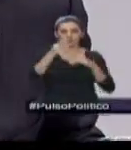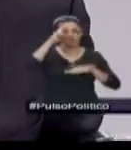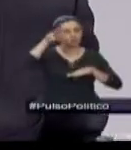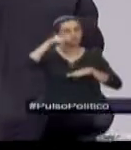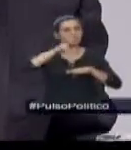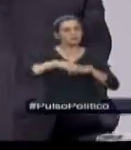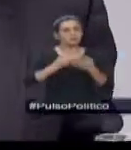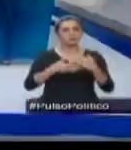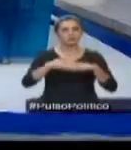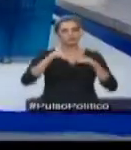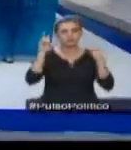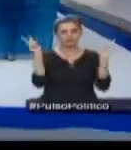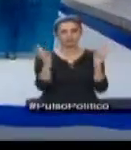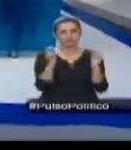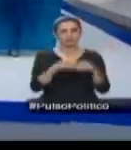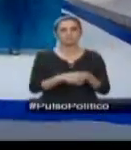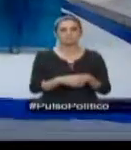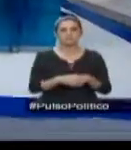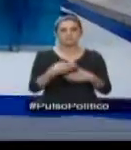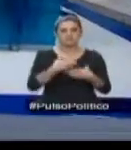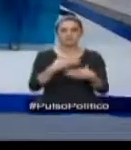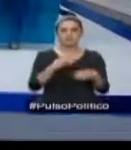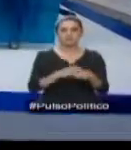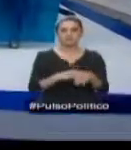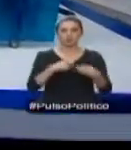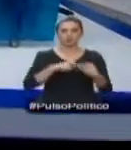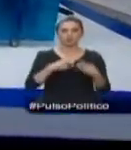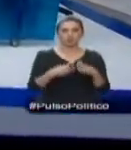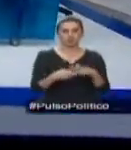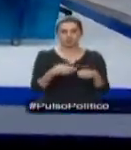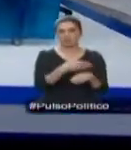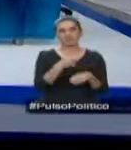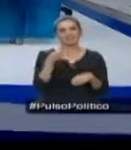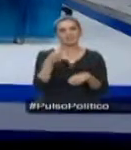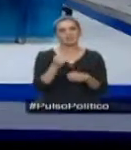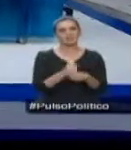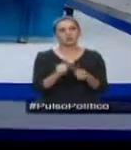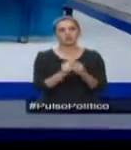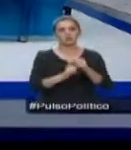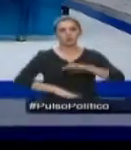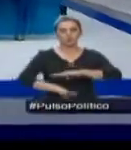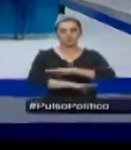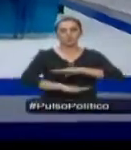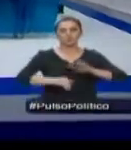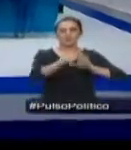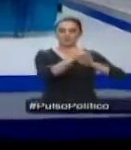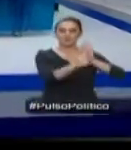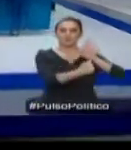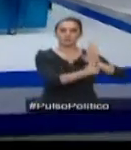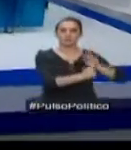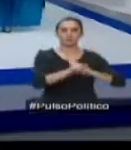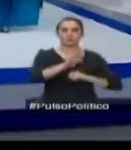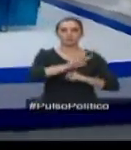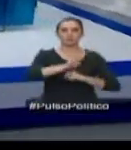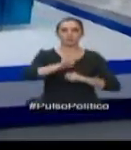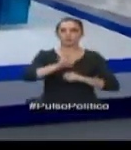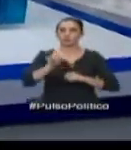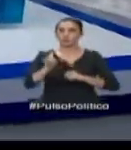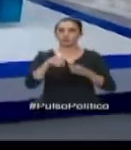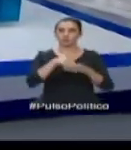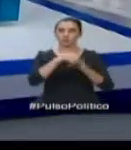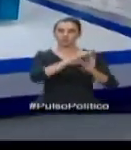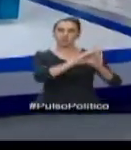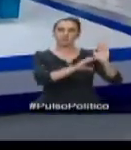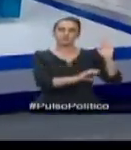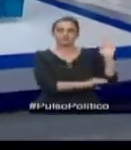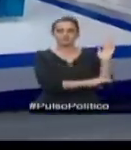respecto se ha creado una polémica y esa polémica es con base al artículo 441 de la constitución de